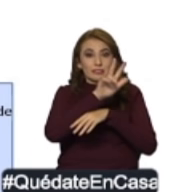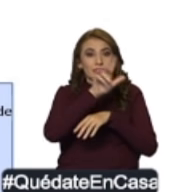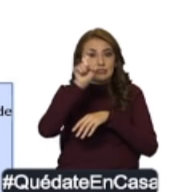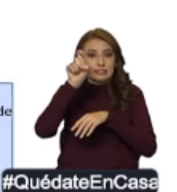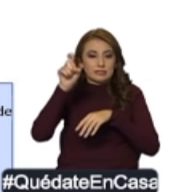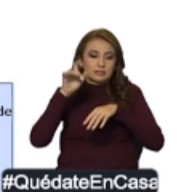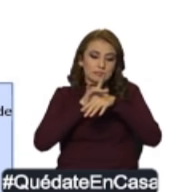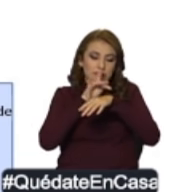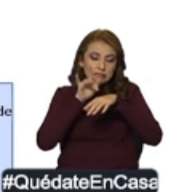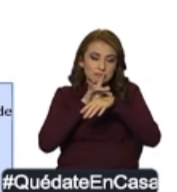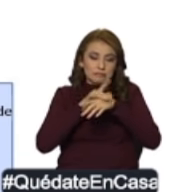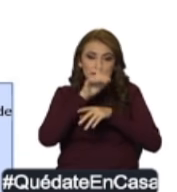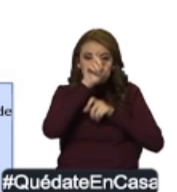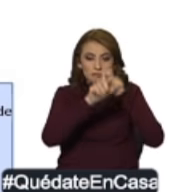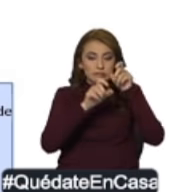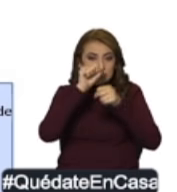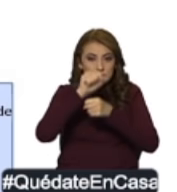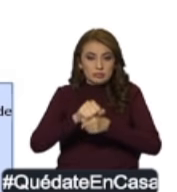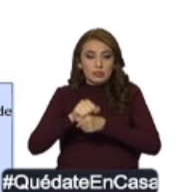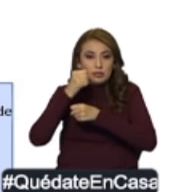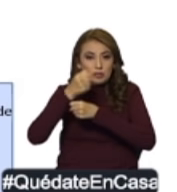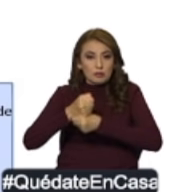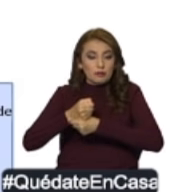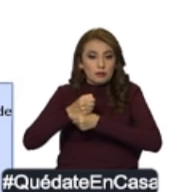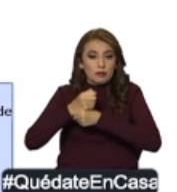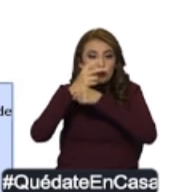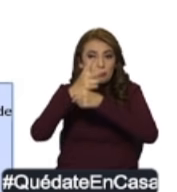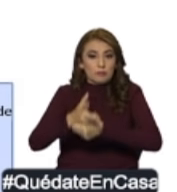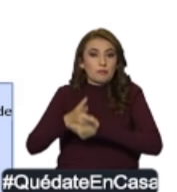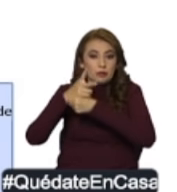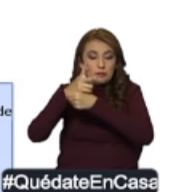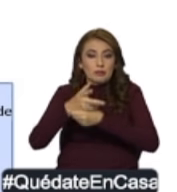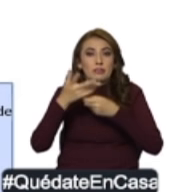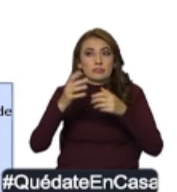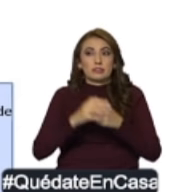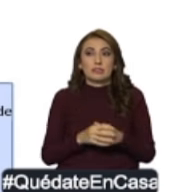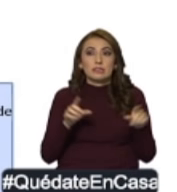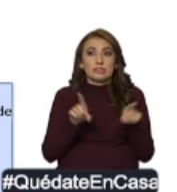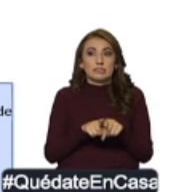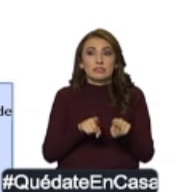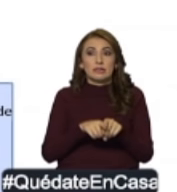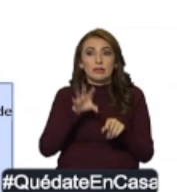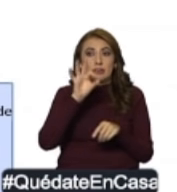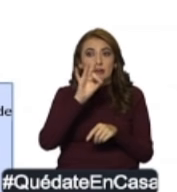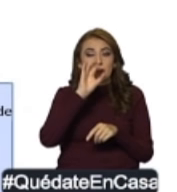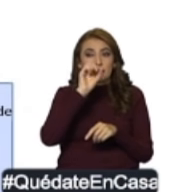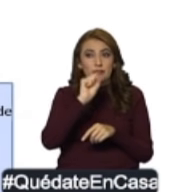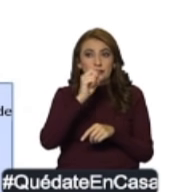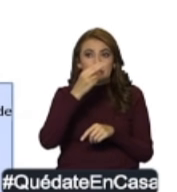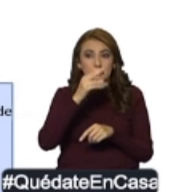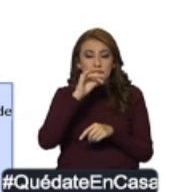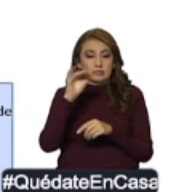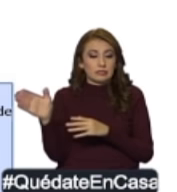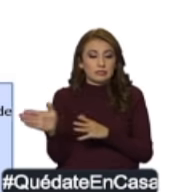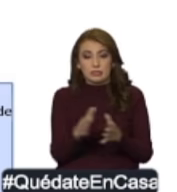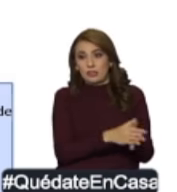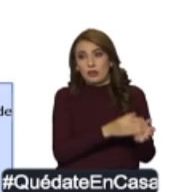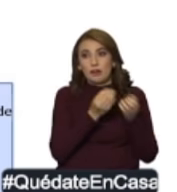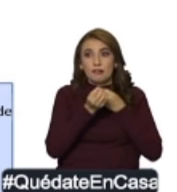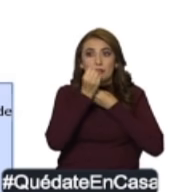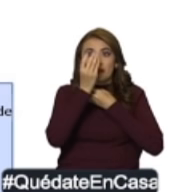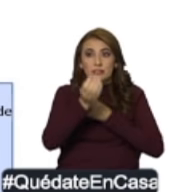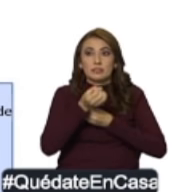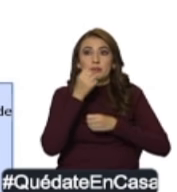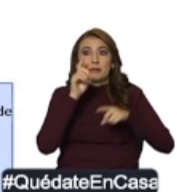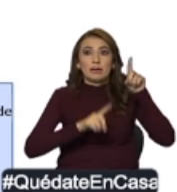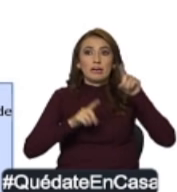ataques focalizados a través de fake news, tenemos el phishing que termina siendo un mecanismo para secuestrar información,